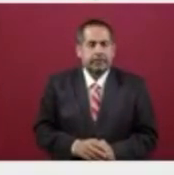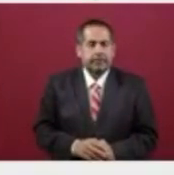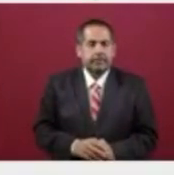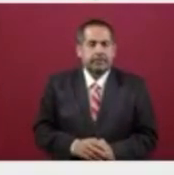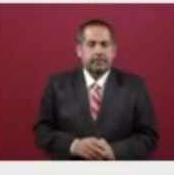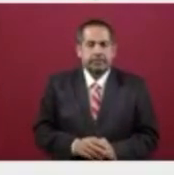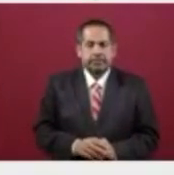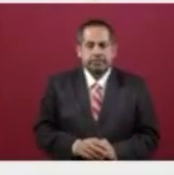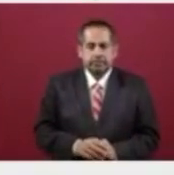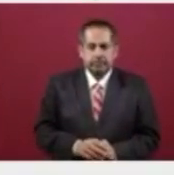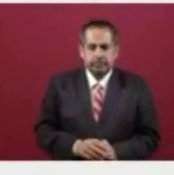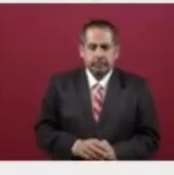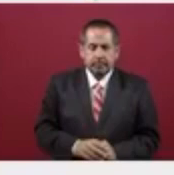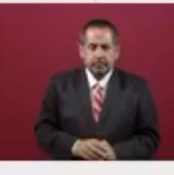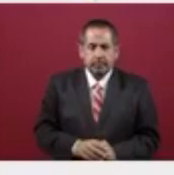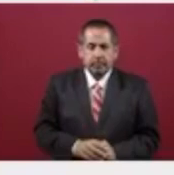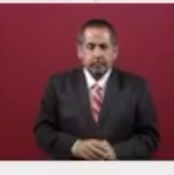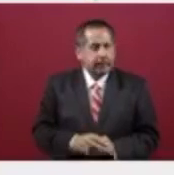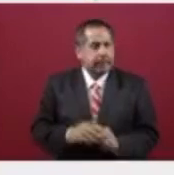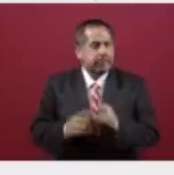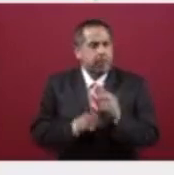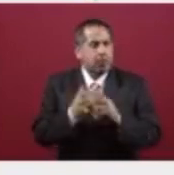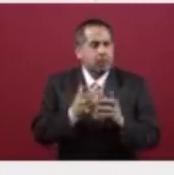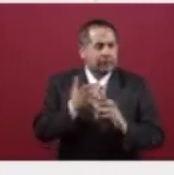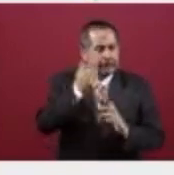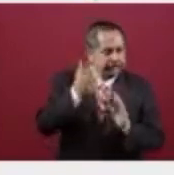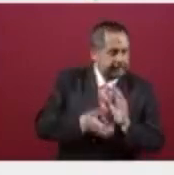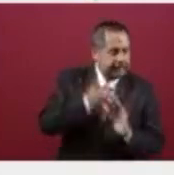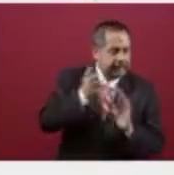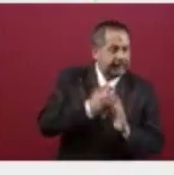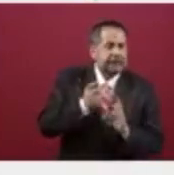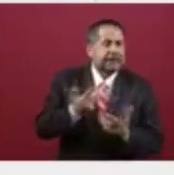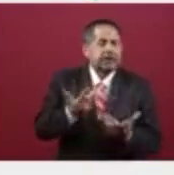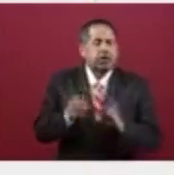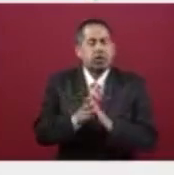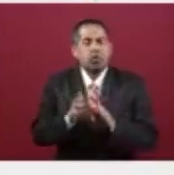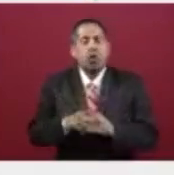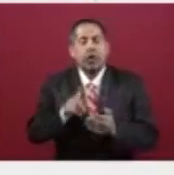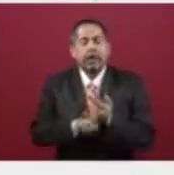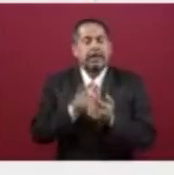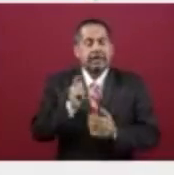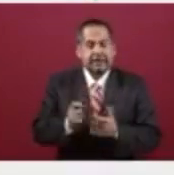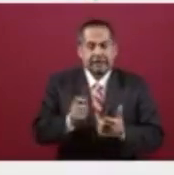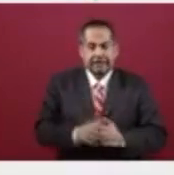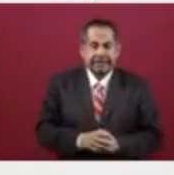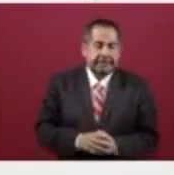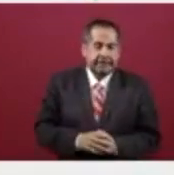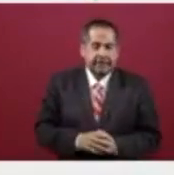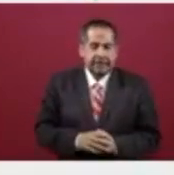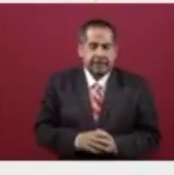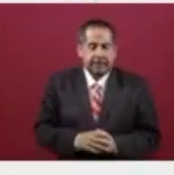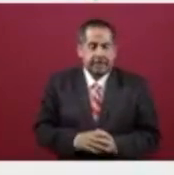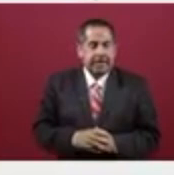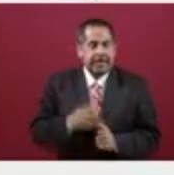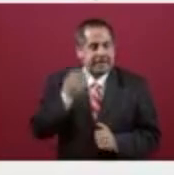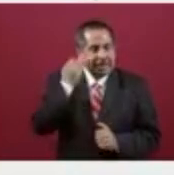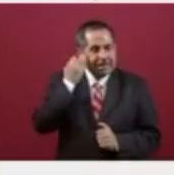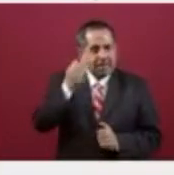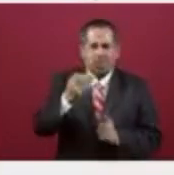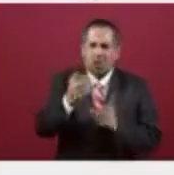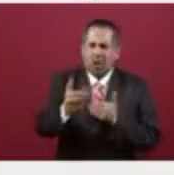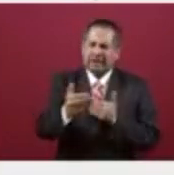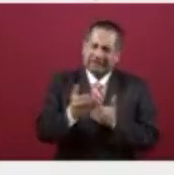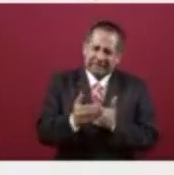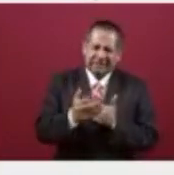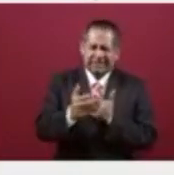El proceso de contratación que estamos llevando a cabo implica tiempos recortados. Lo estamos